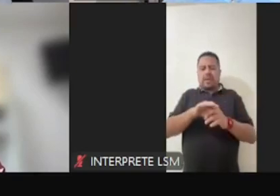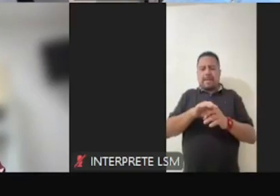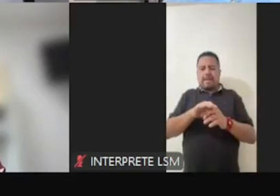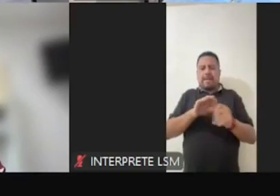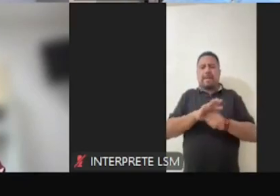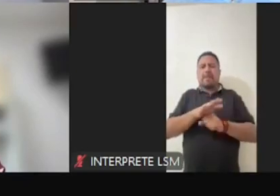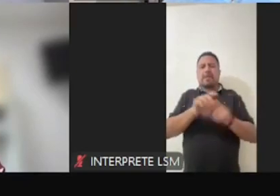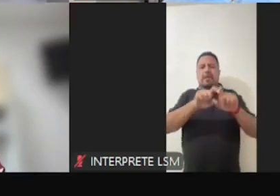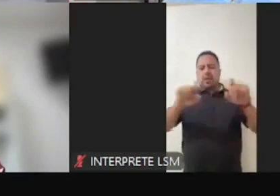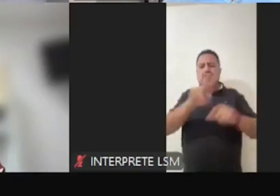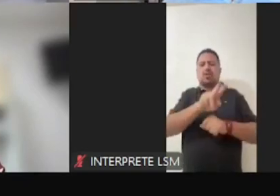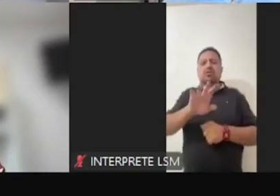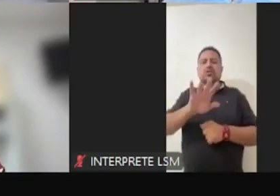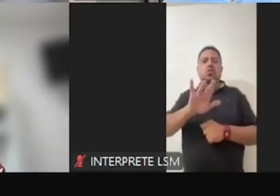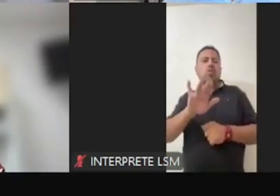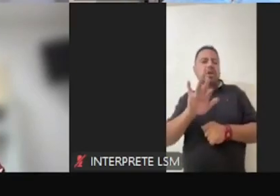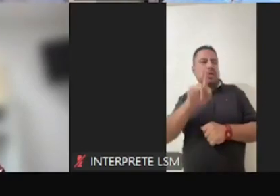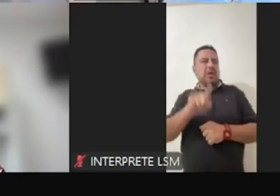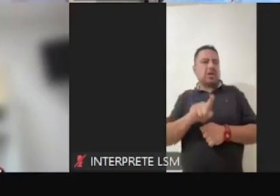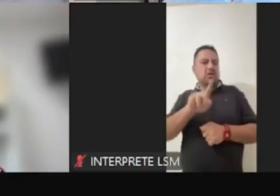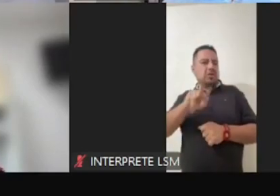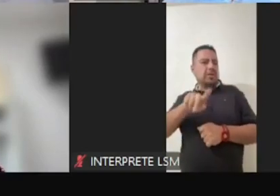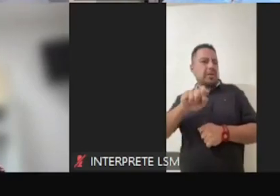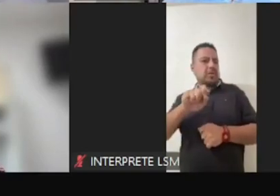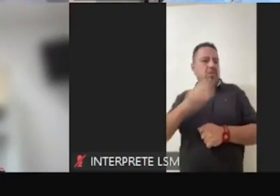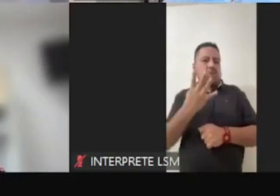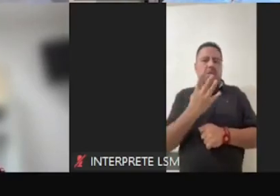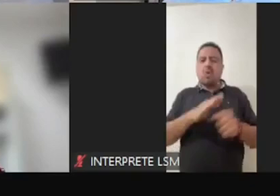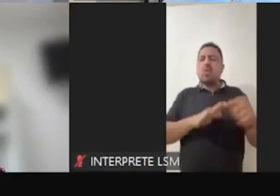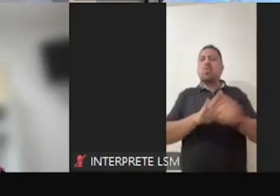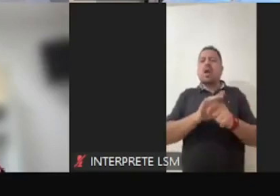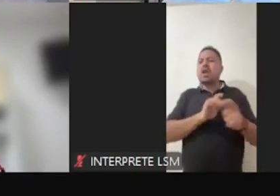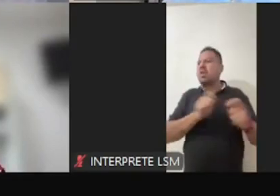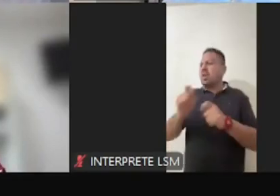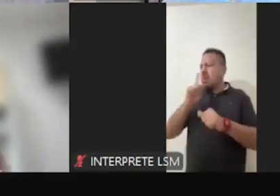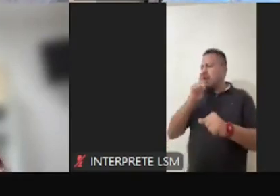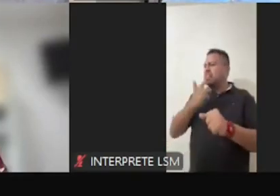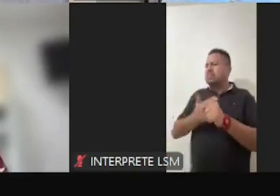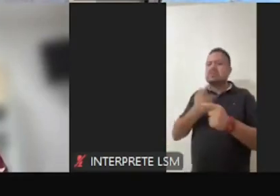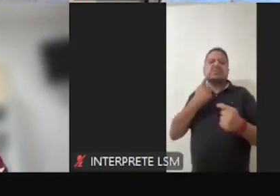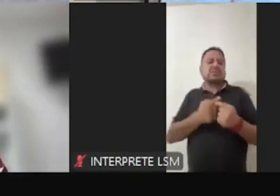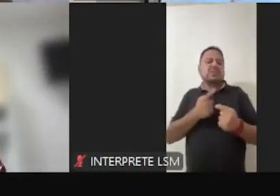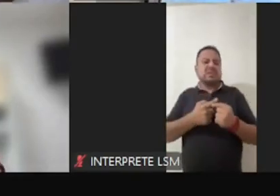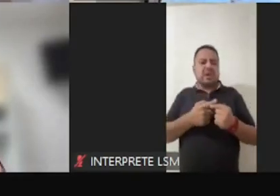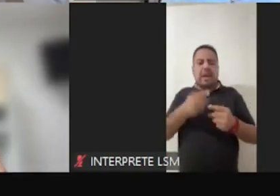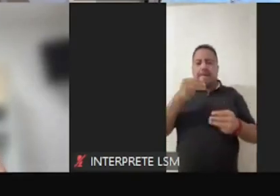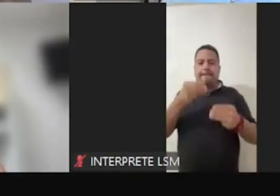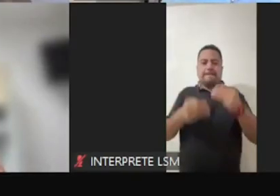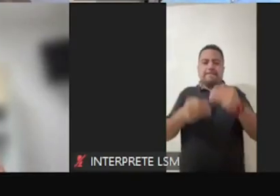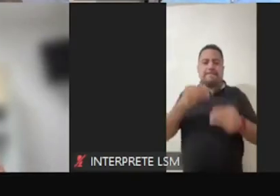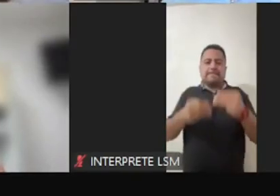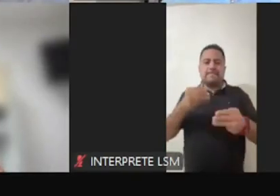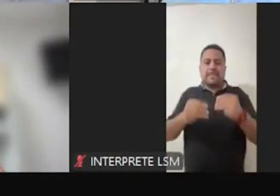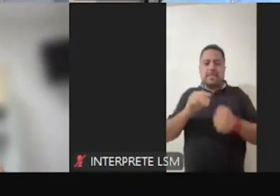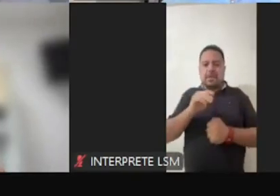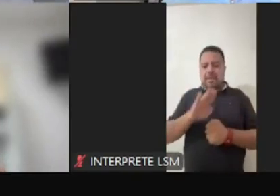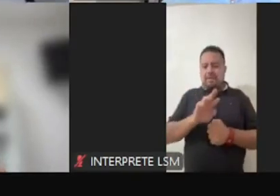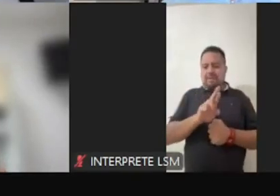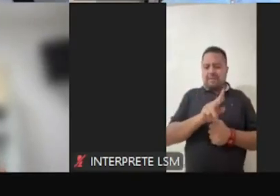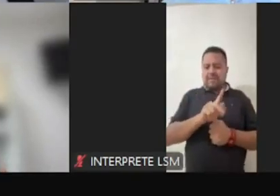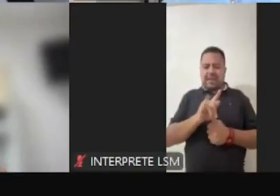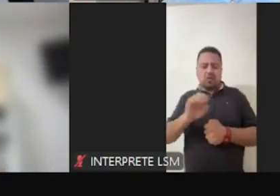clave 250 dial 2024 el cual fue turnado a la ponencia a cargo de la magistrada Isla Rosa Delgado